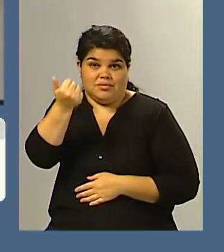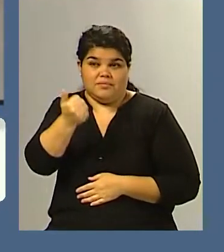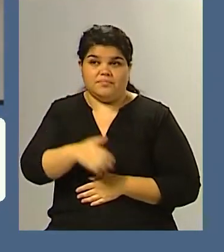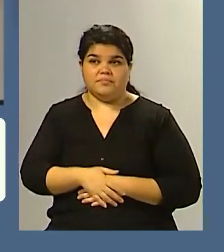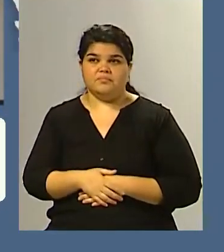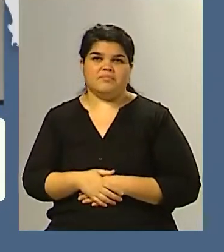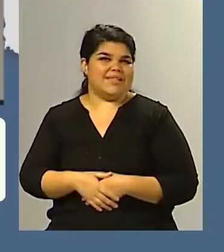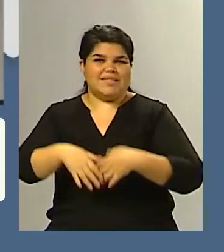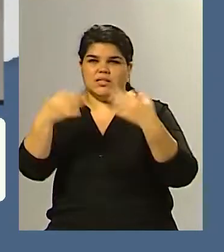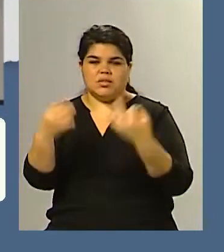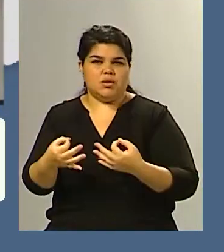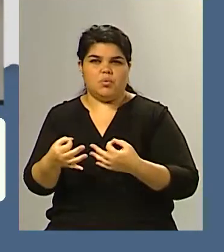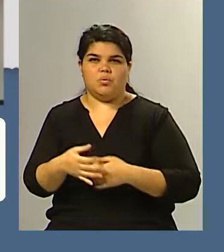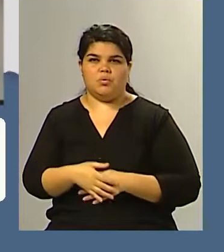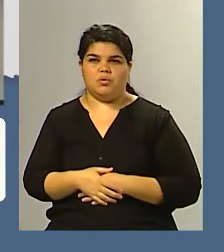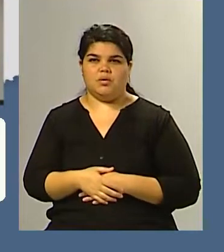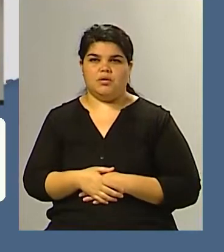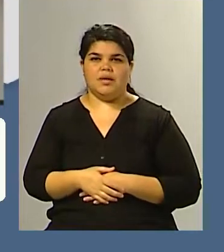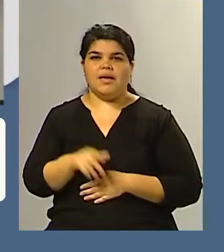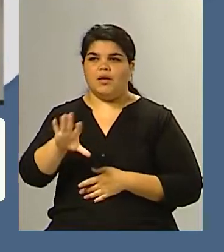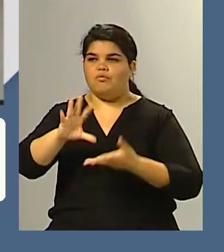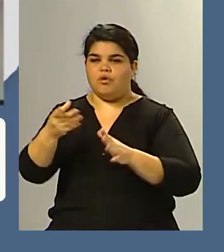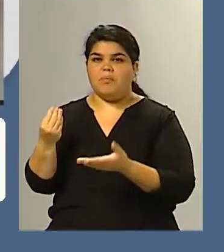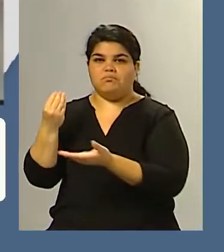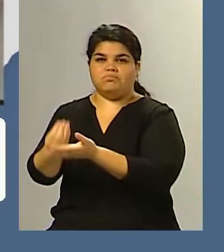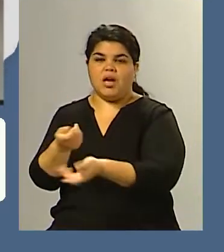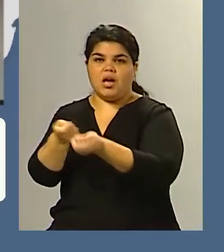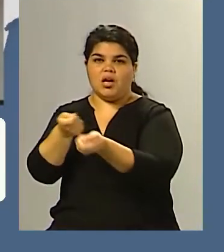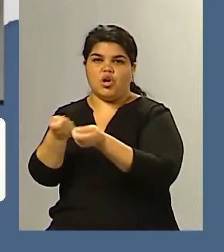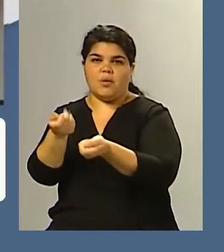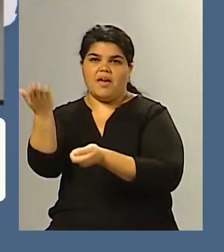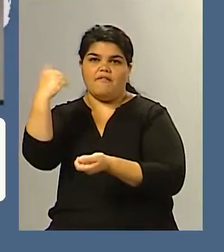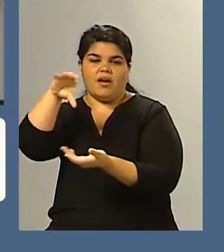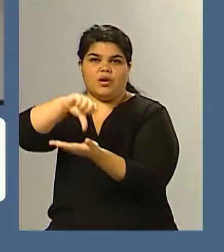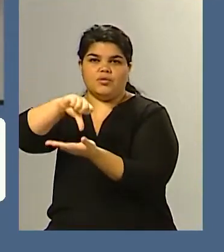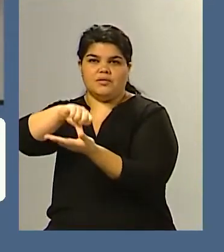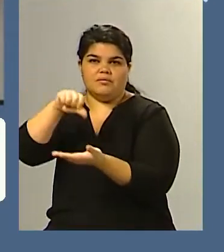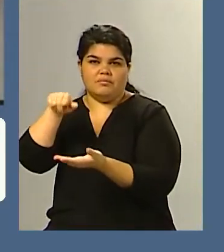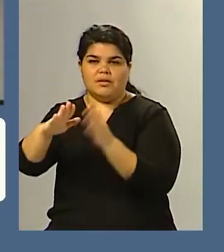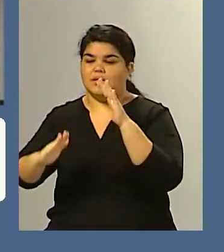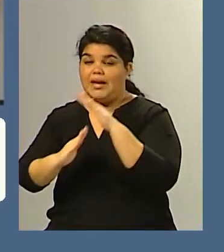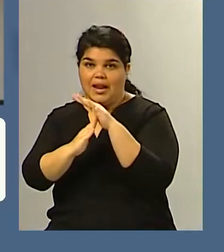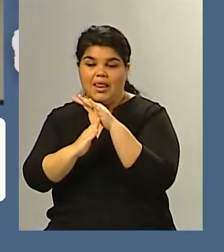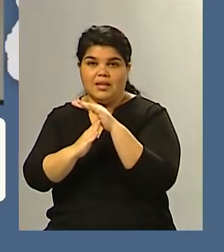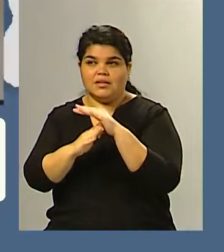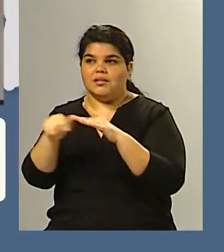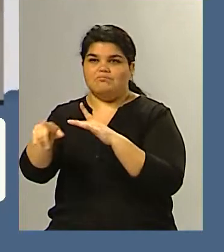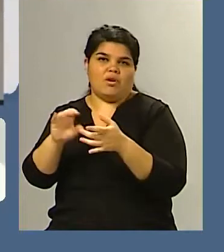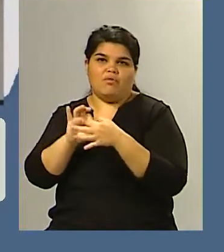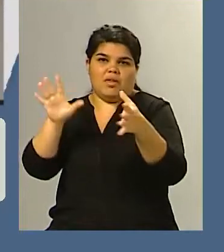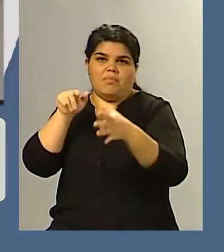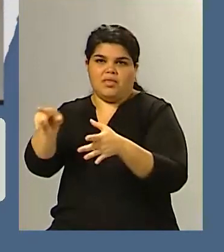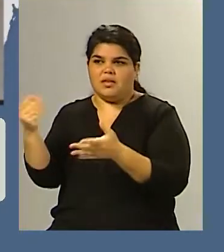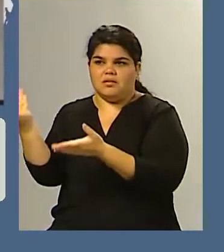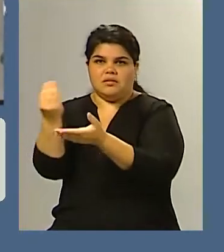algún ortodoxo a manejar la economía en el Banco Central, lo va a manejar con la independencia. Yo creo que, y gente hasta de derecha